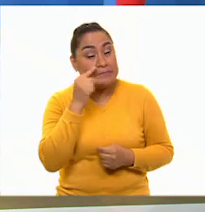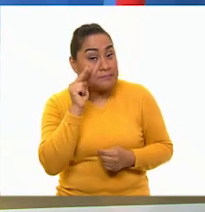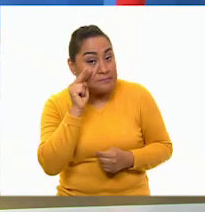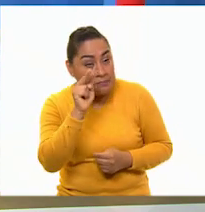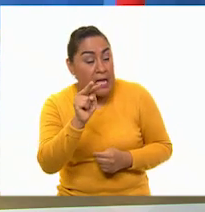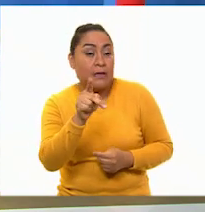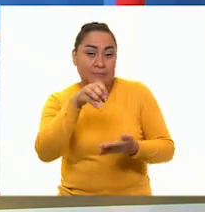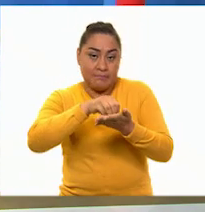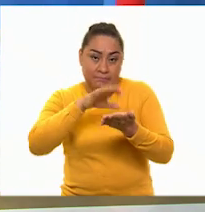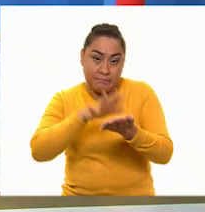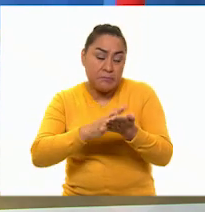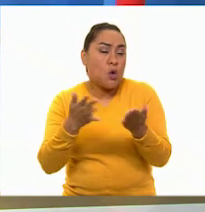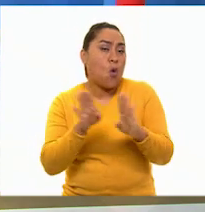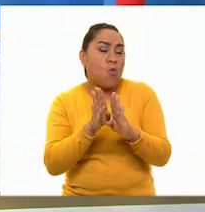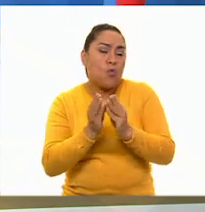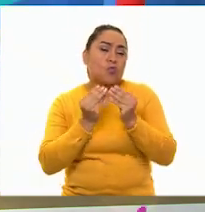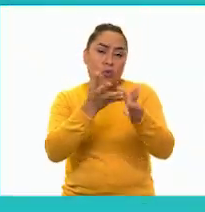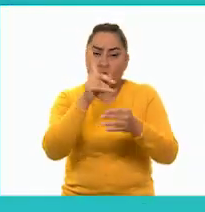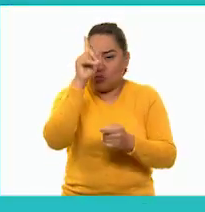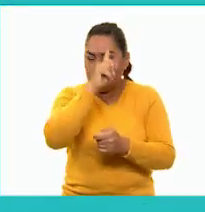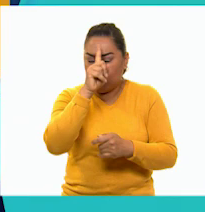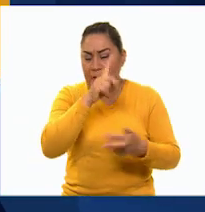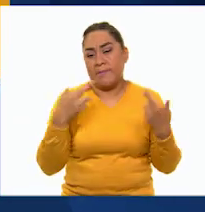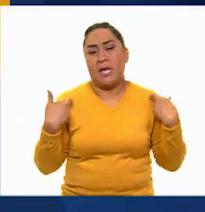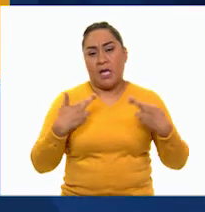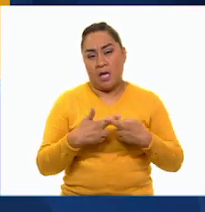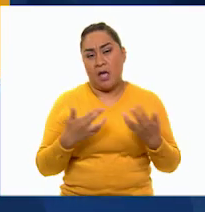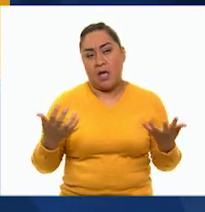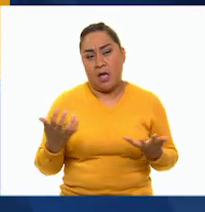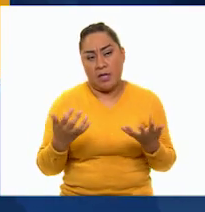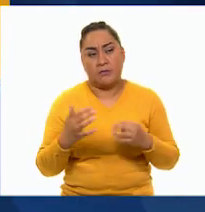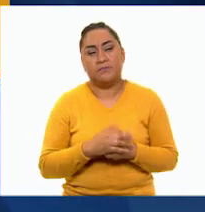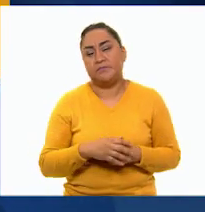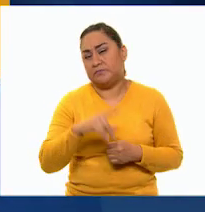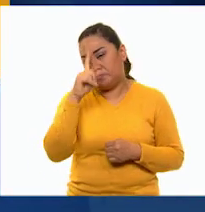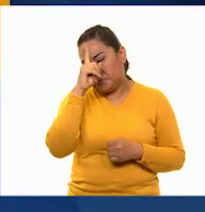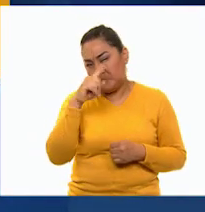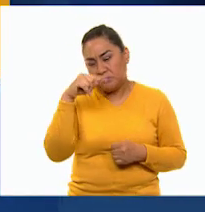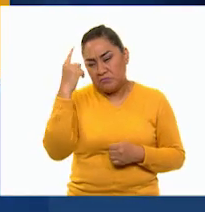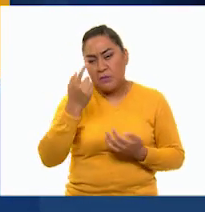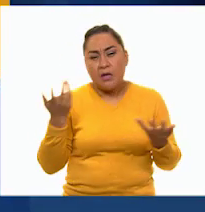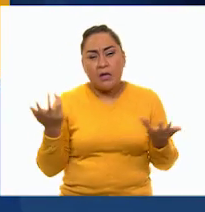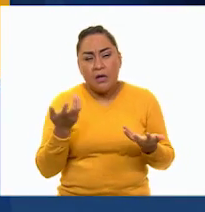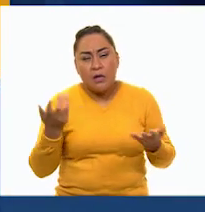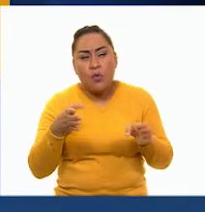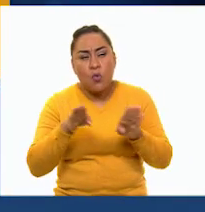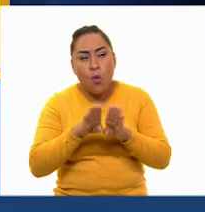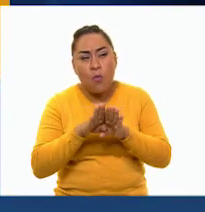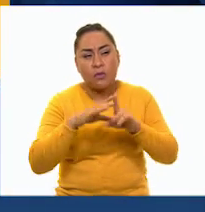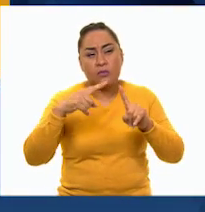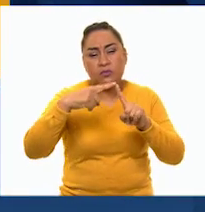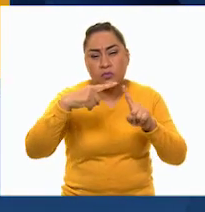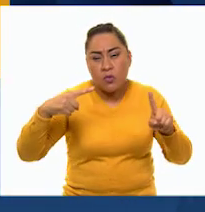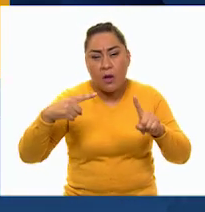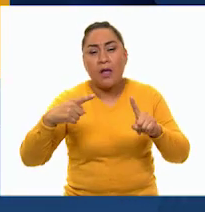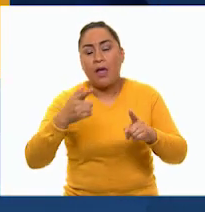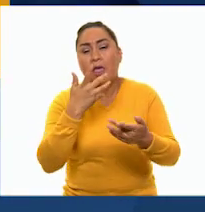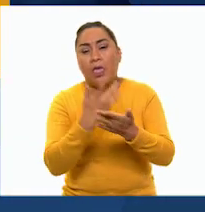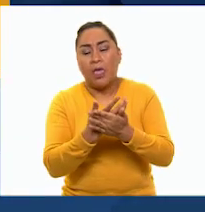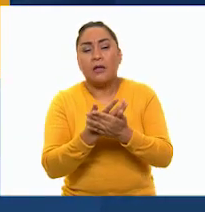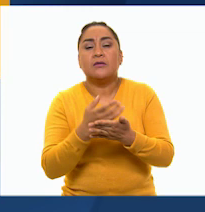la propuesta que nos presenta el profesor. Muy fácil de expresar los divisores es escribir